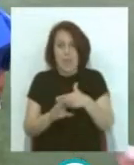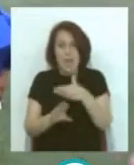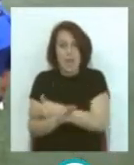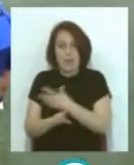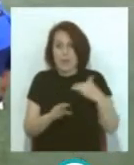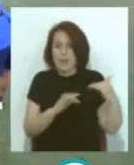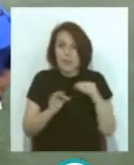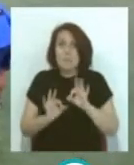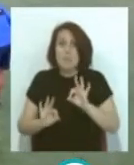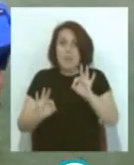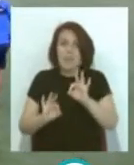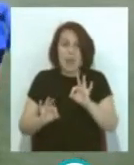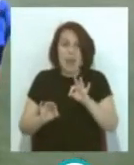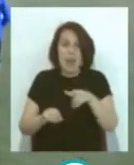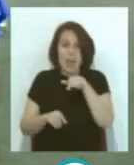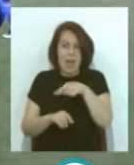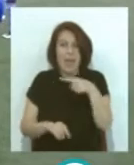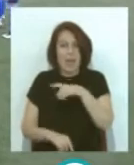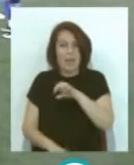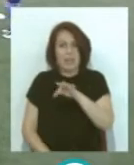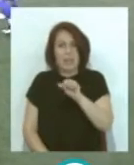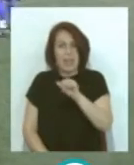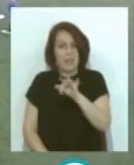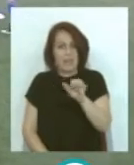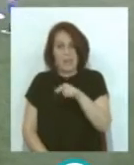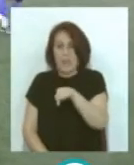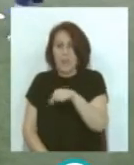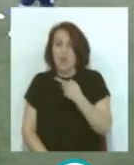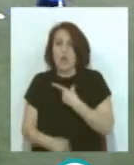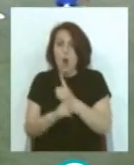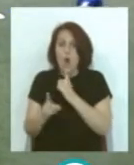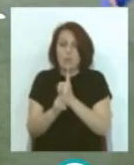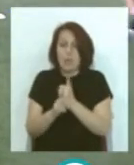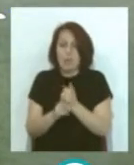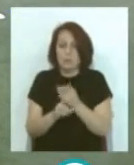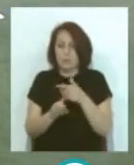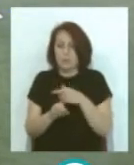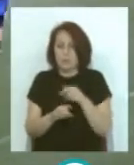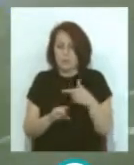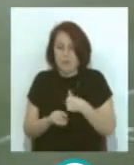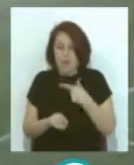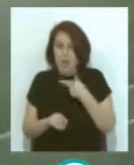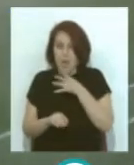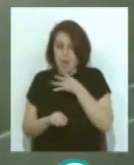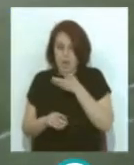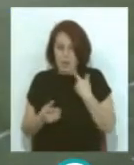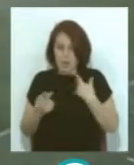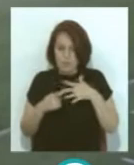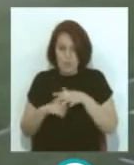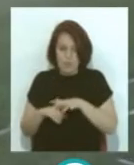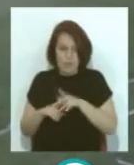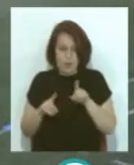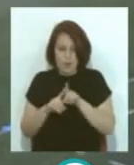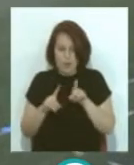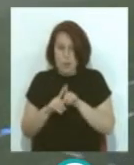él ha declarado que es, frente a sus equipos, el conjunto madrileño, el de Bordalás, se viera inmerso en este circo, como él mismo ha